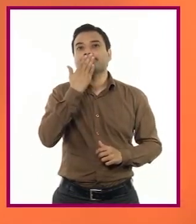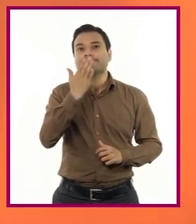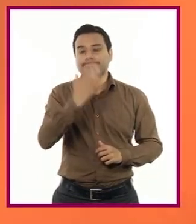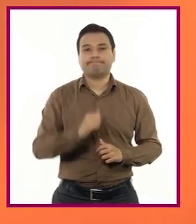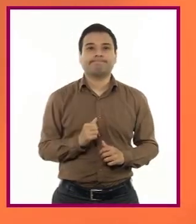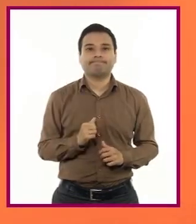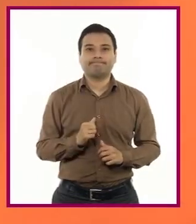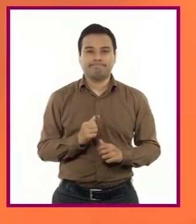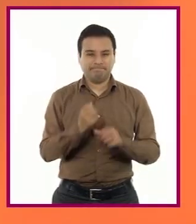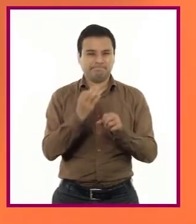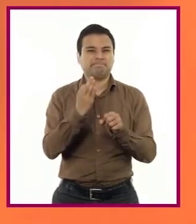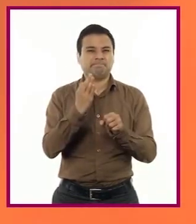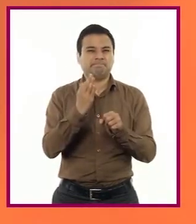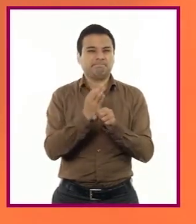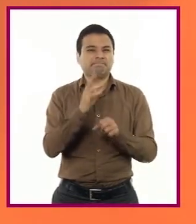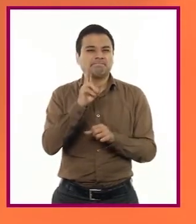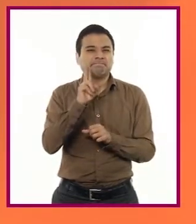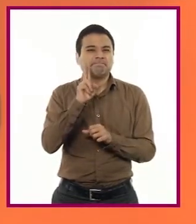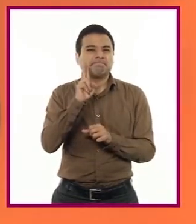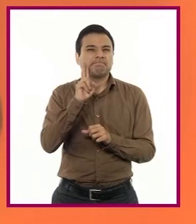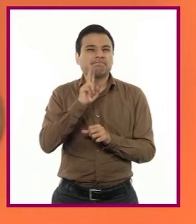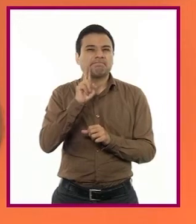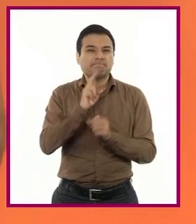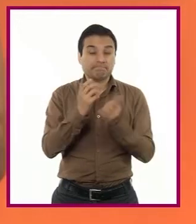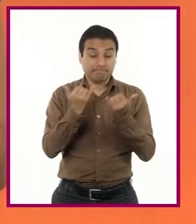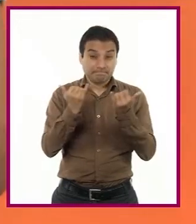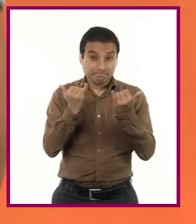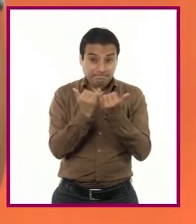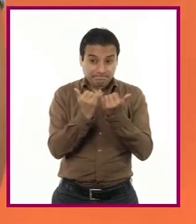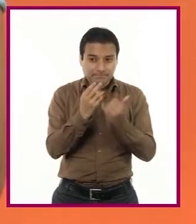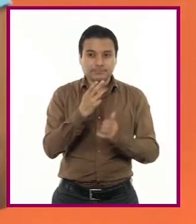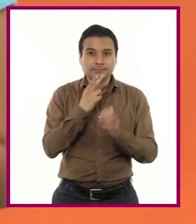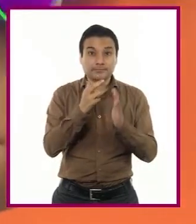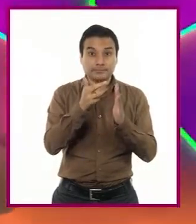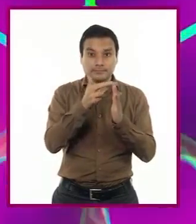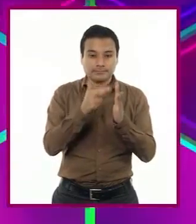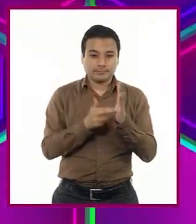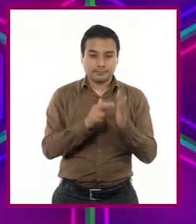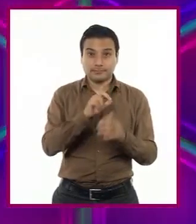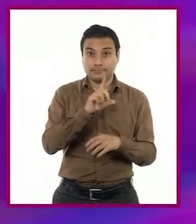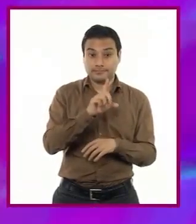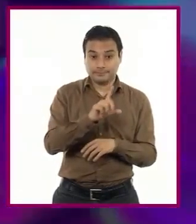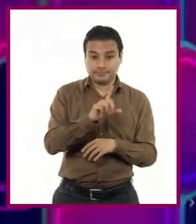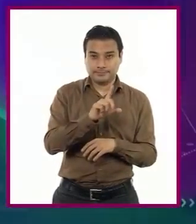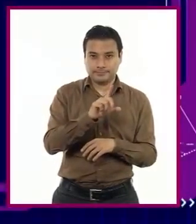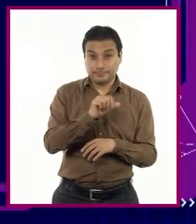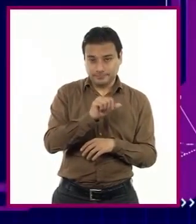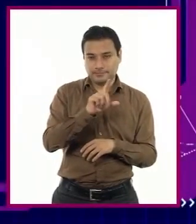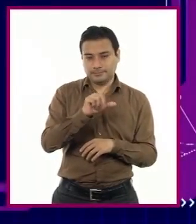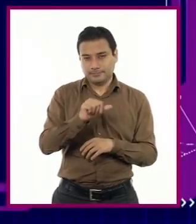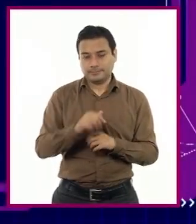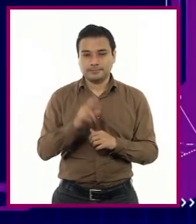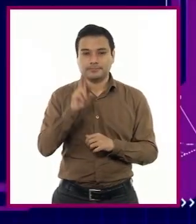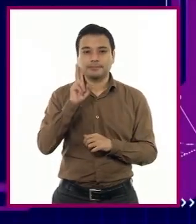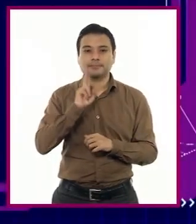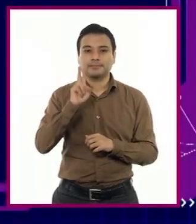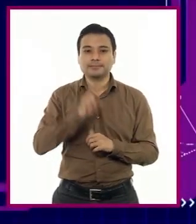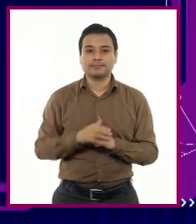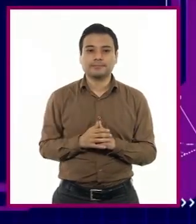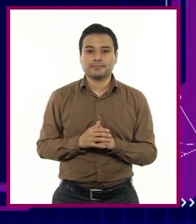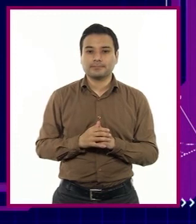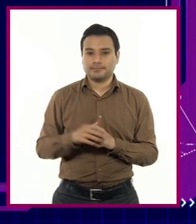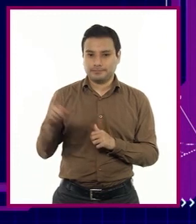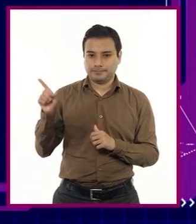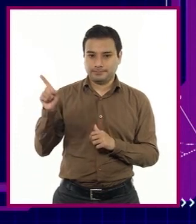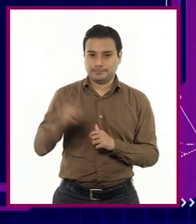de demostrar la congruencia utilizando el criterio ALA. El ángulo BAC es congruente con